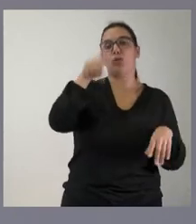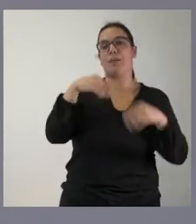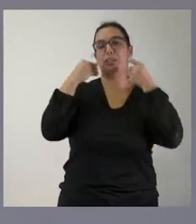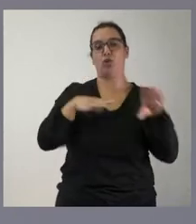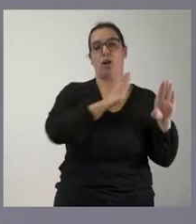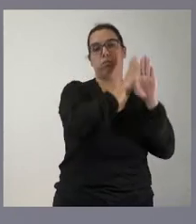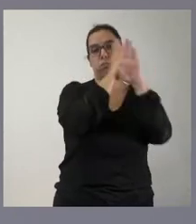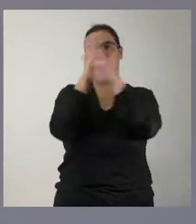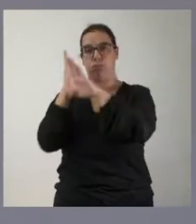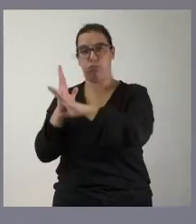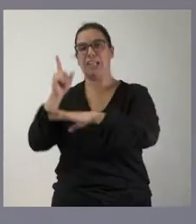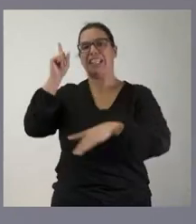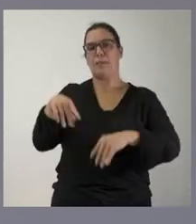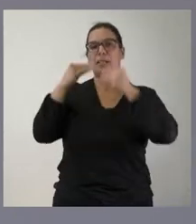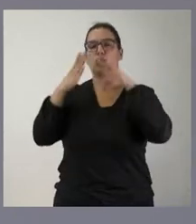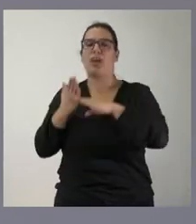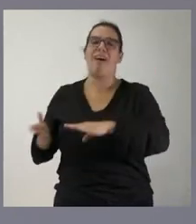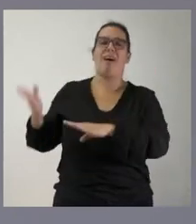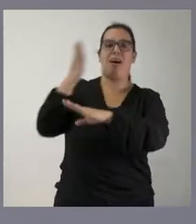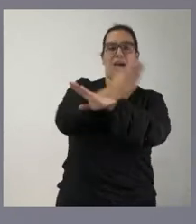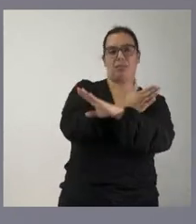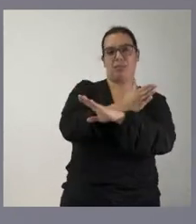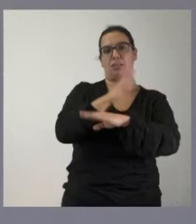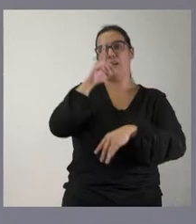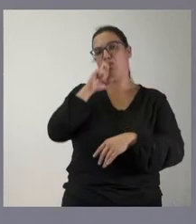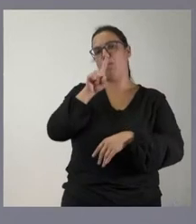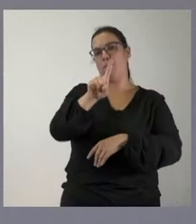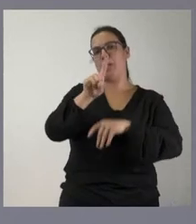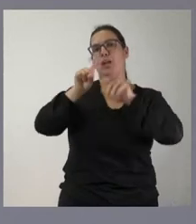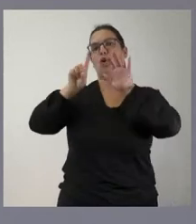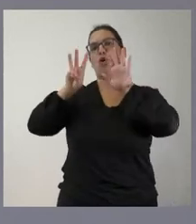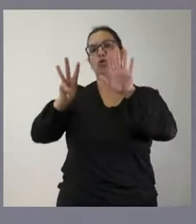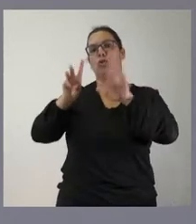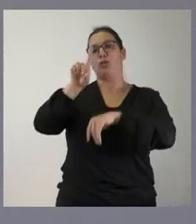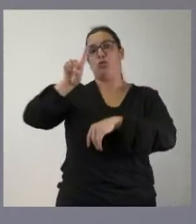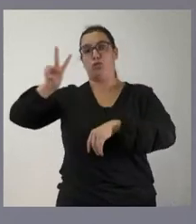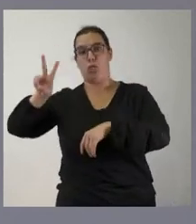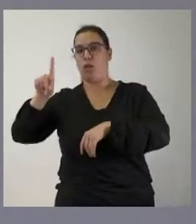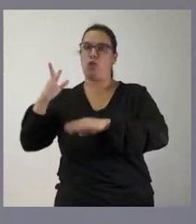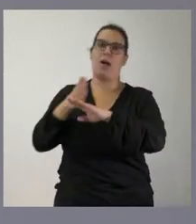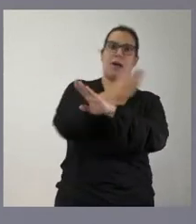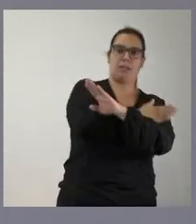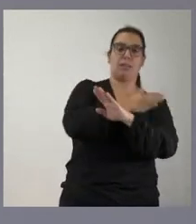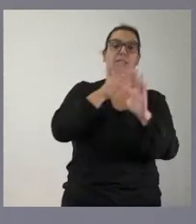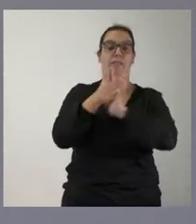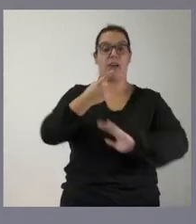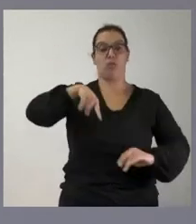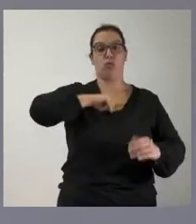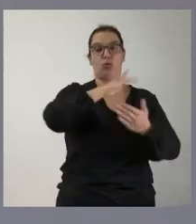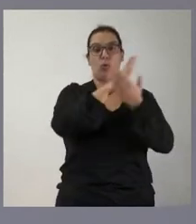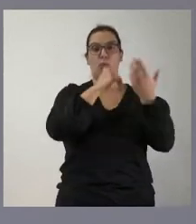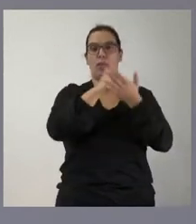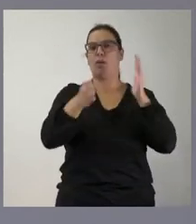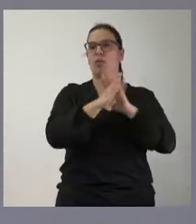o incluso conocer la historia previa al año 1812 que nos hace configurarnos como una comunidad que sigue